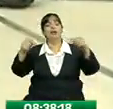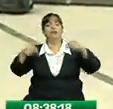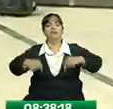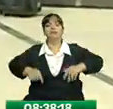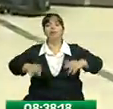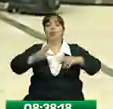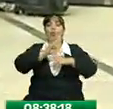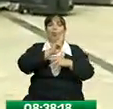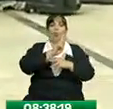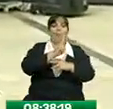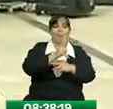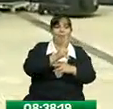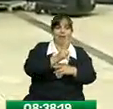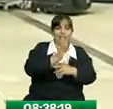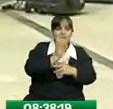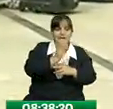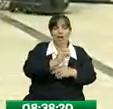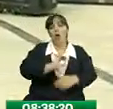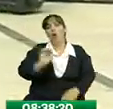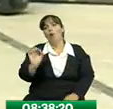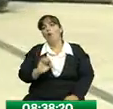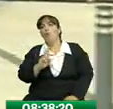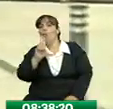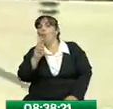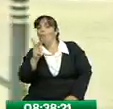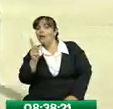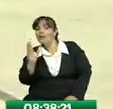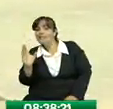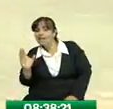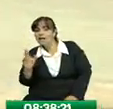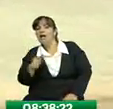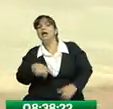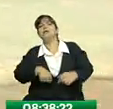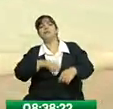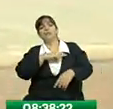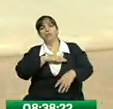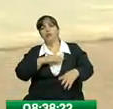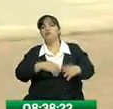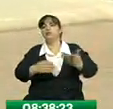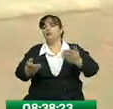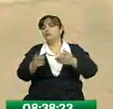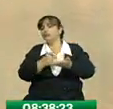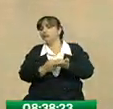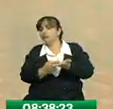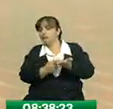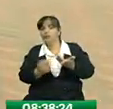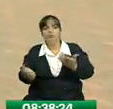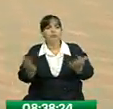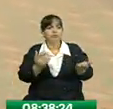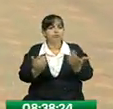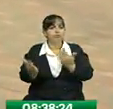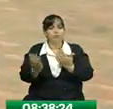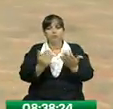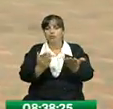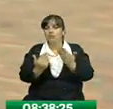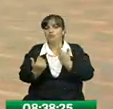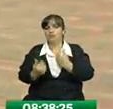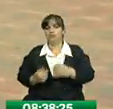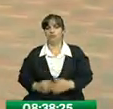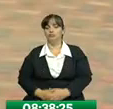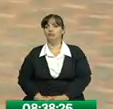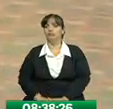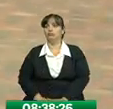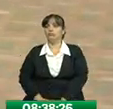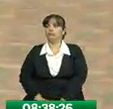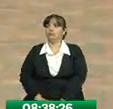VC. Muchas gracias, señora. Buenos días. Usted también se une a esa campaña del Policía es un amigo. Así es. Lo que pasa